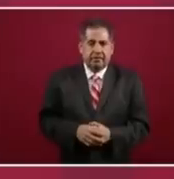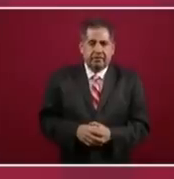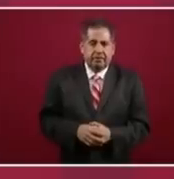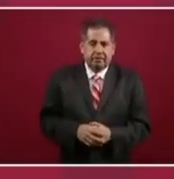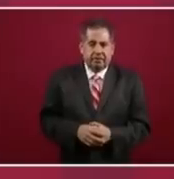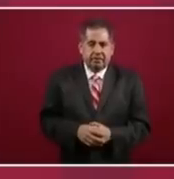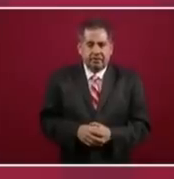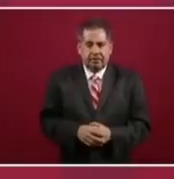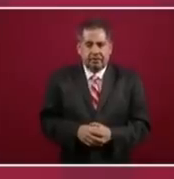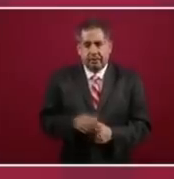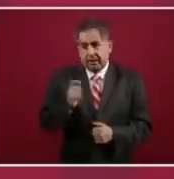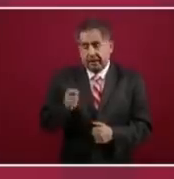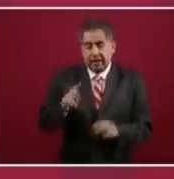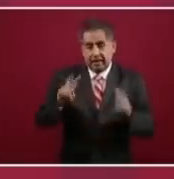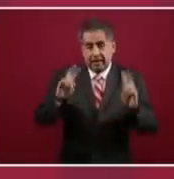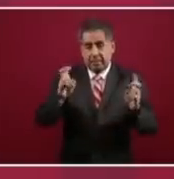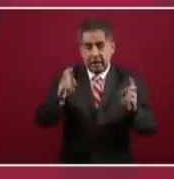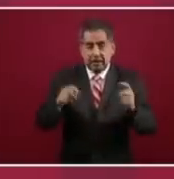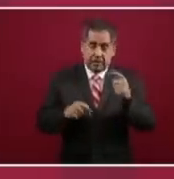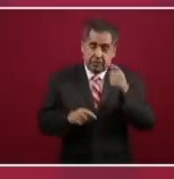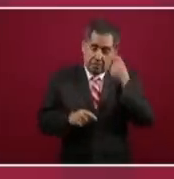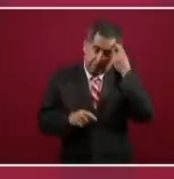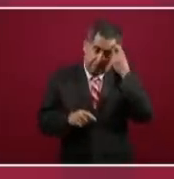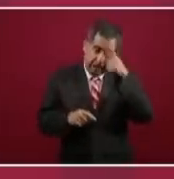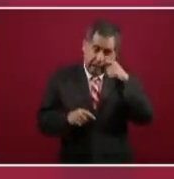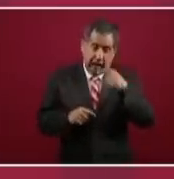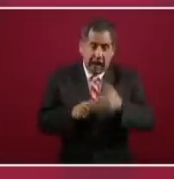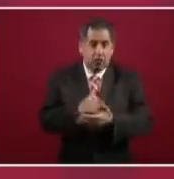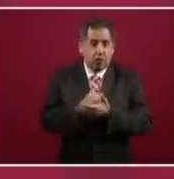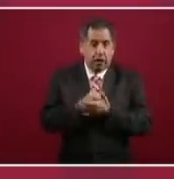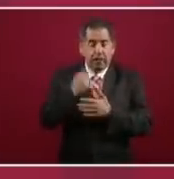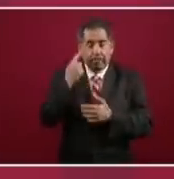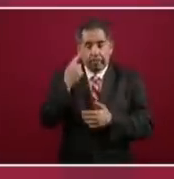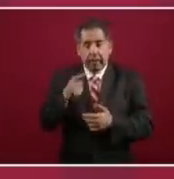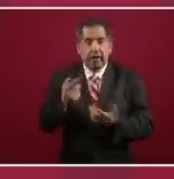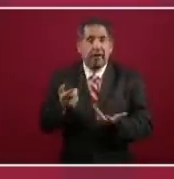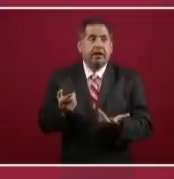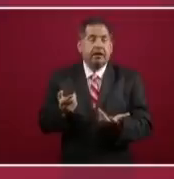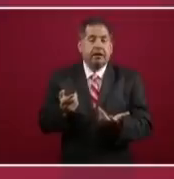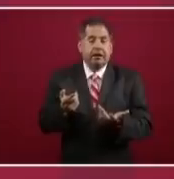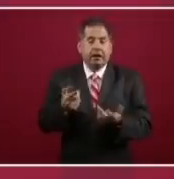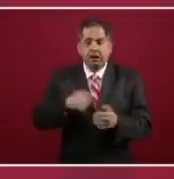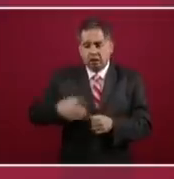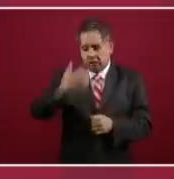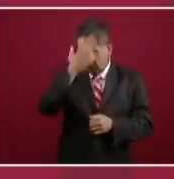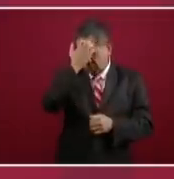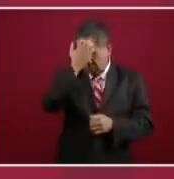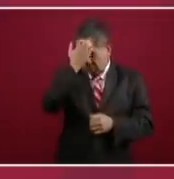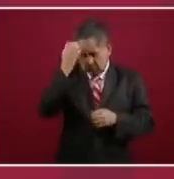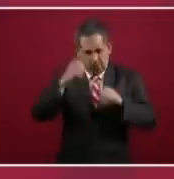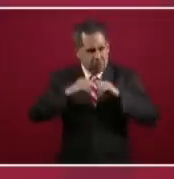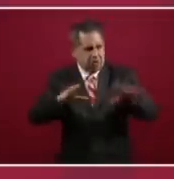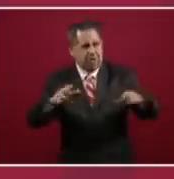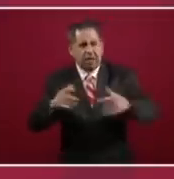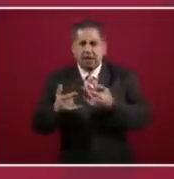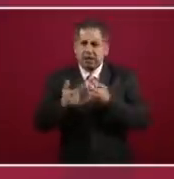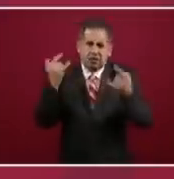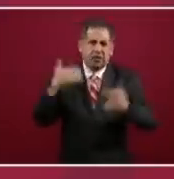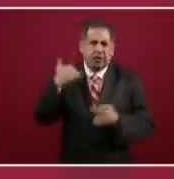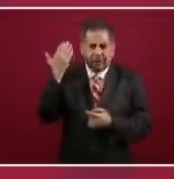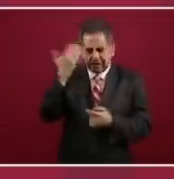son temas que ayudan también a el conocimiento de la historia